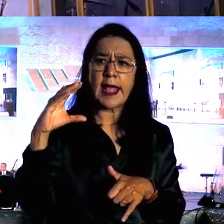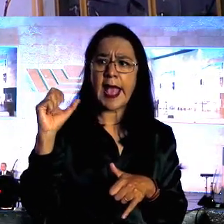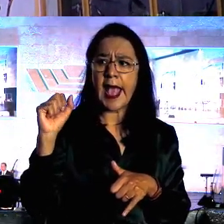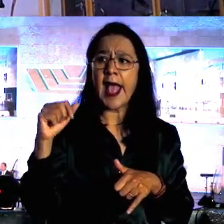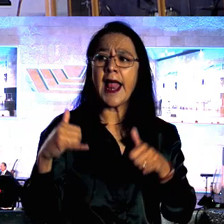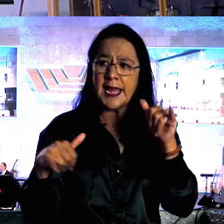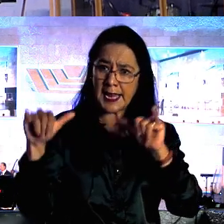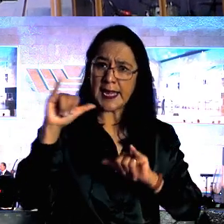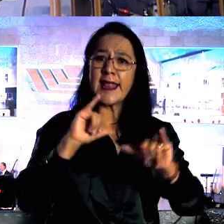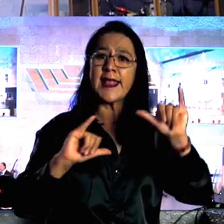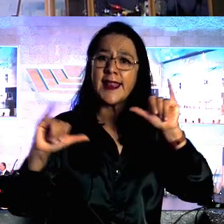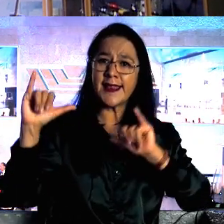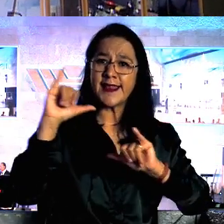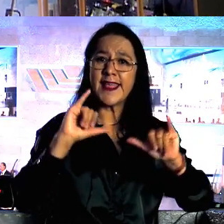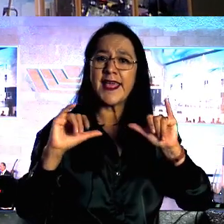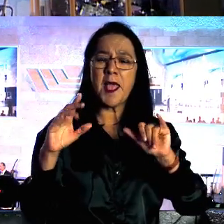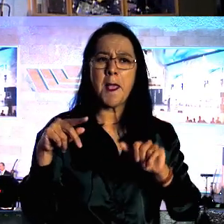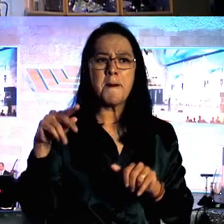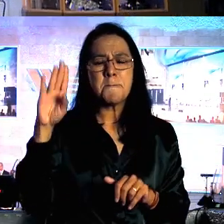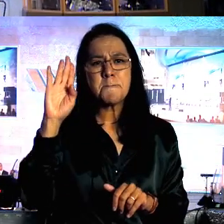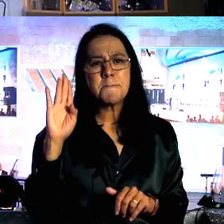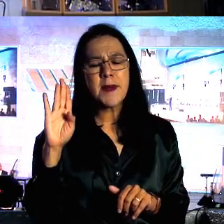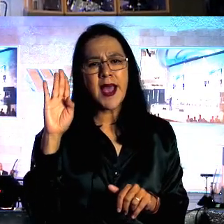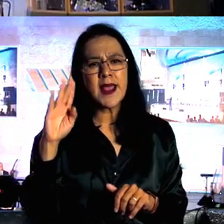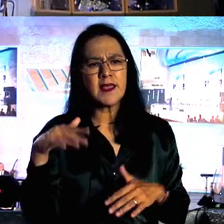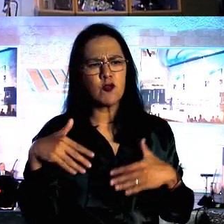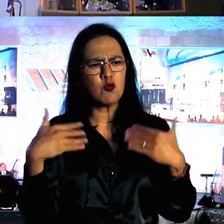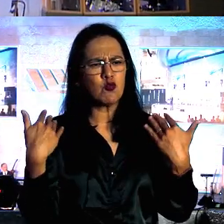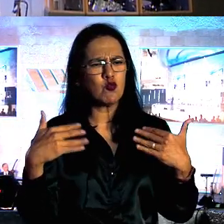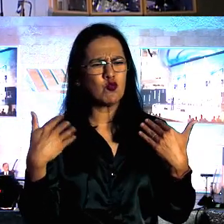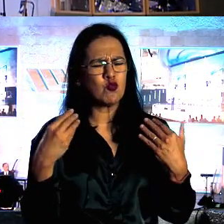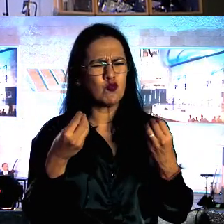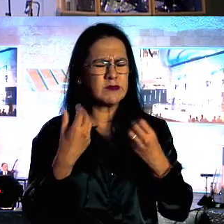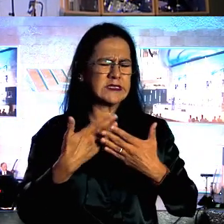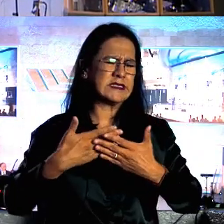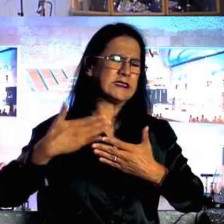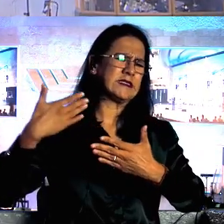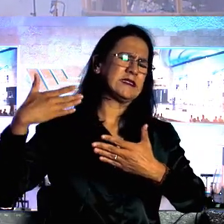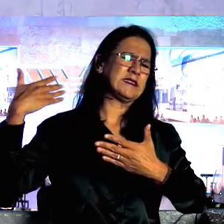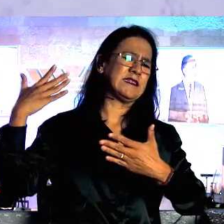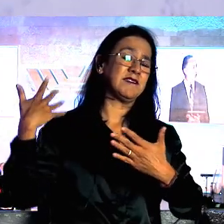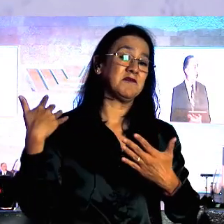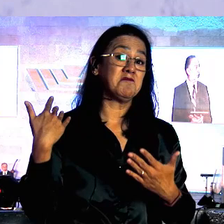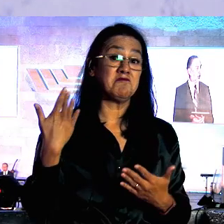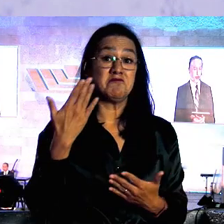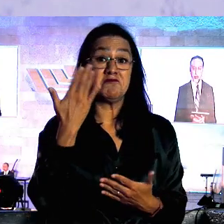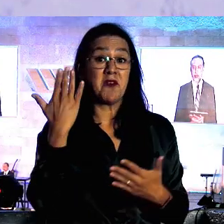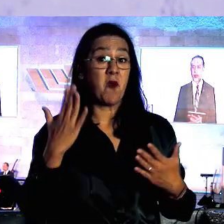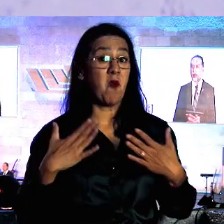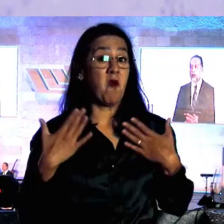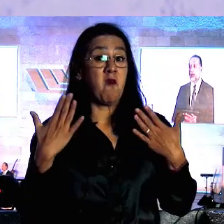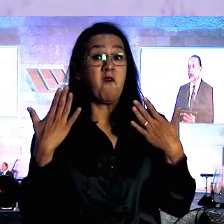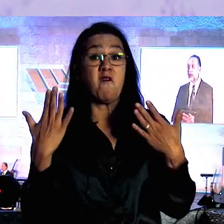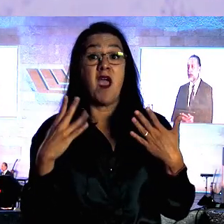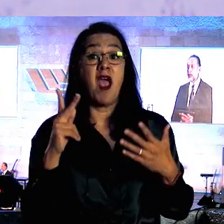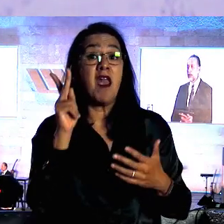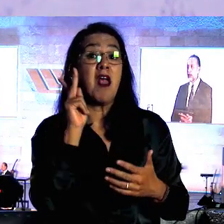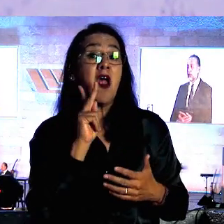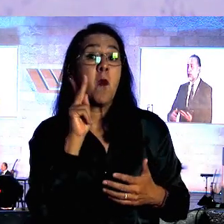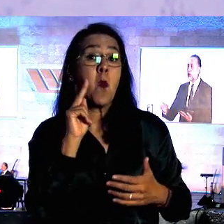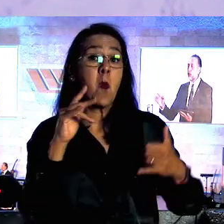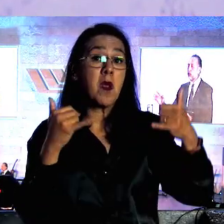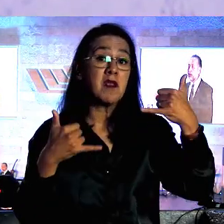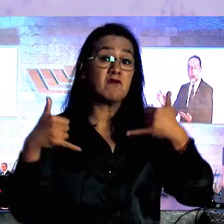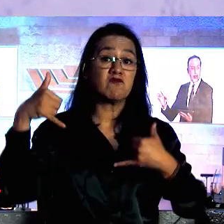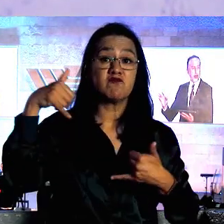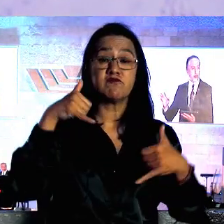de años de antigüedad y se dan cuenta no pues no fiable fiable no lo es el